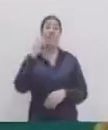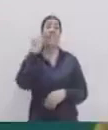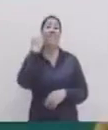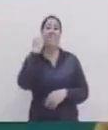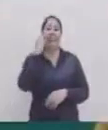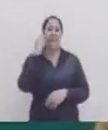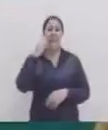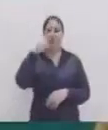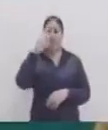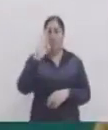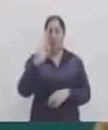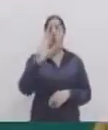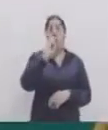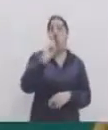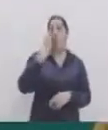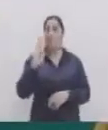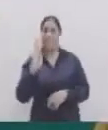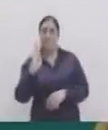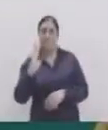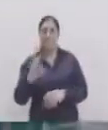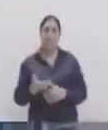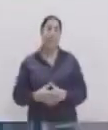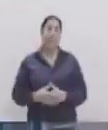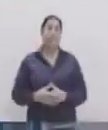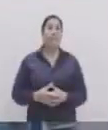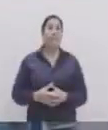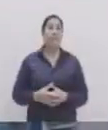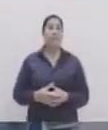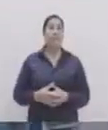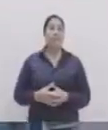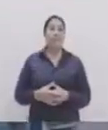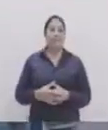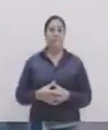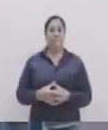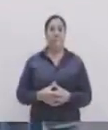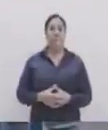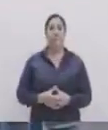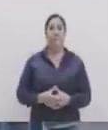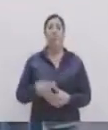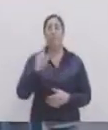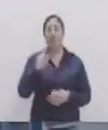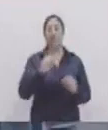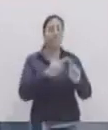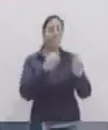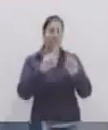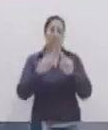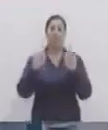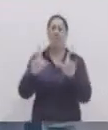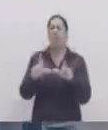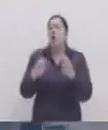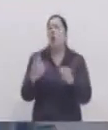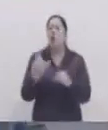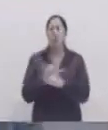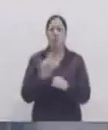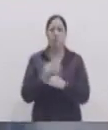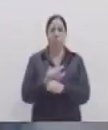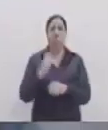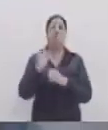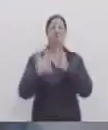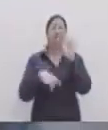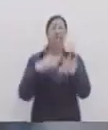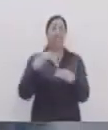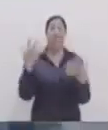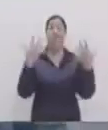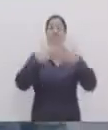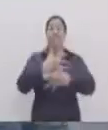de estas otros actantes del verbo, ¿sí? Pero no necesariamente el núcleo del predicado. Esa es la diferencia del uso. Y que puede ser la confusión